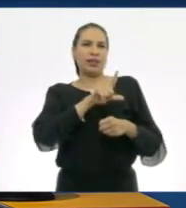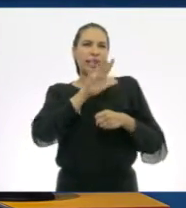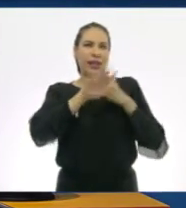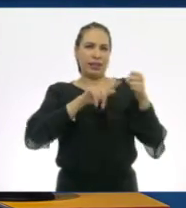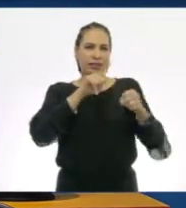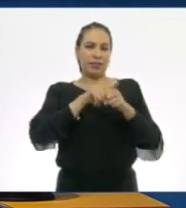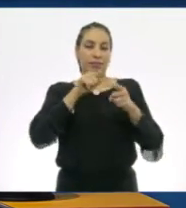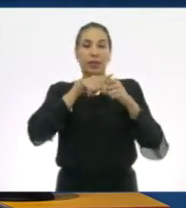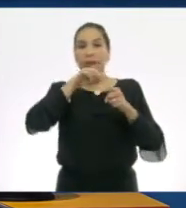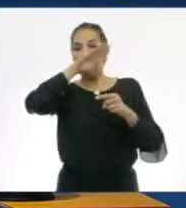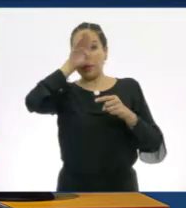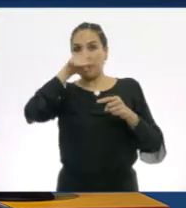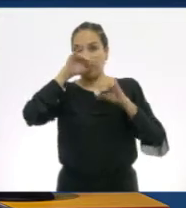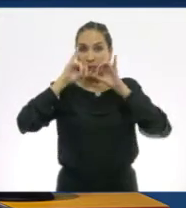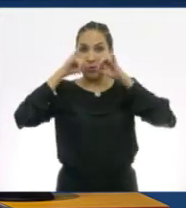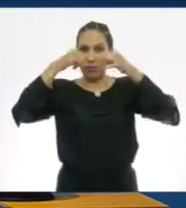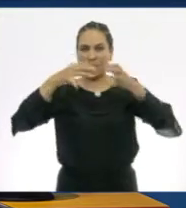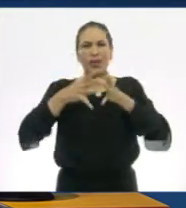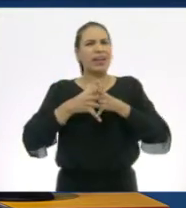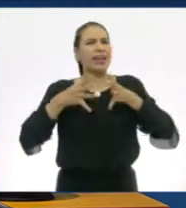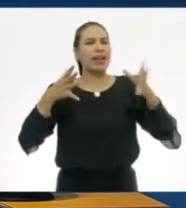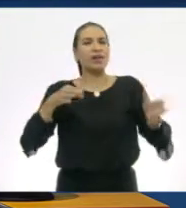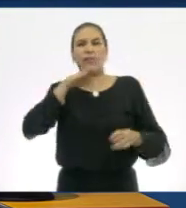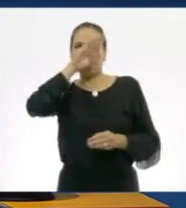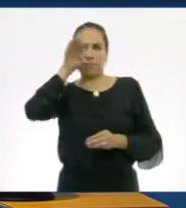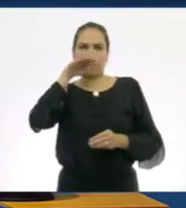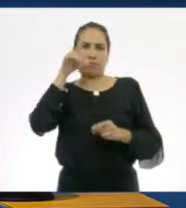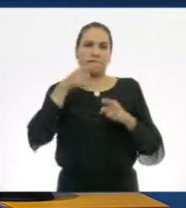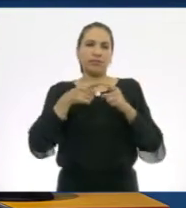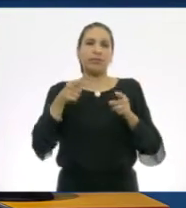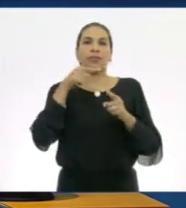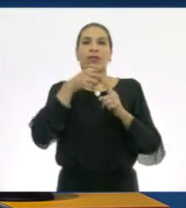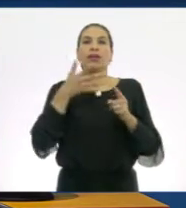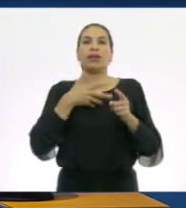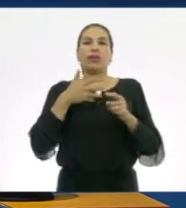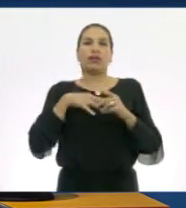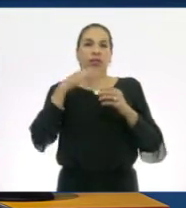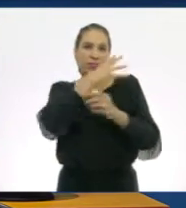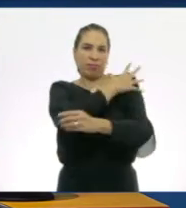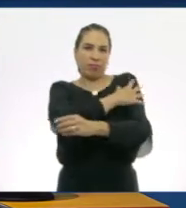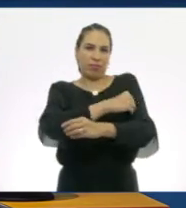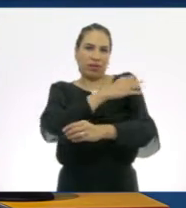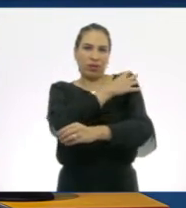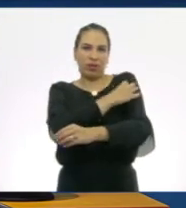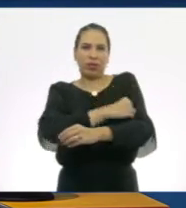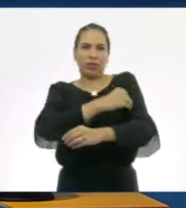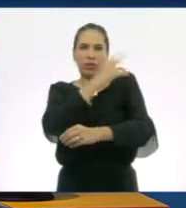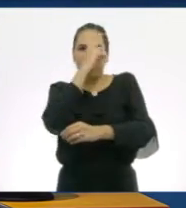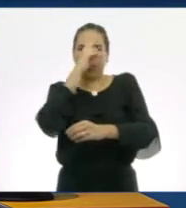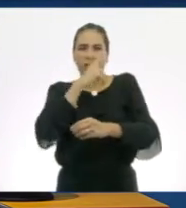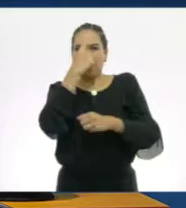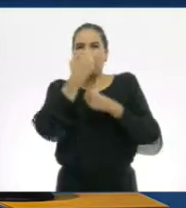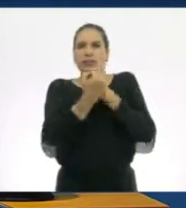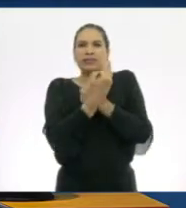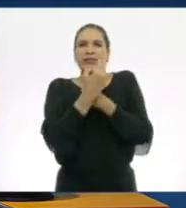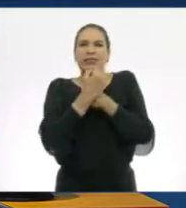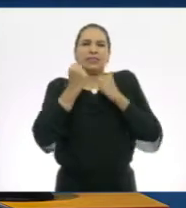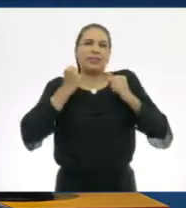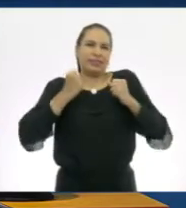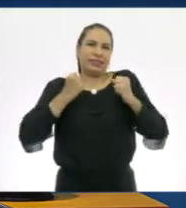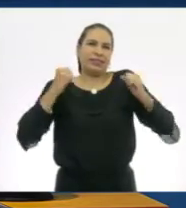eran mucho más grandes. A diferencia de los elefantes, estos tenían un pelaje que era muy largo, que les permitía soportar